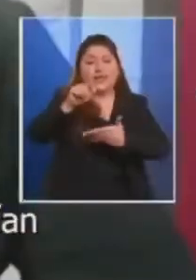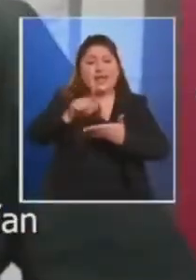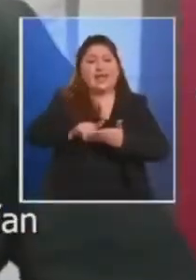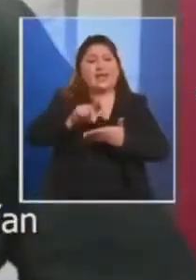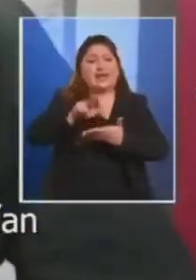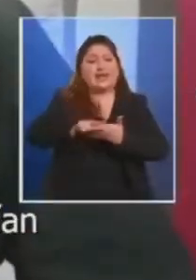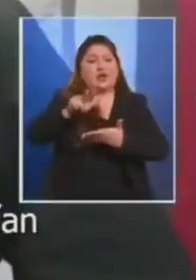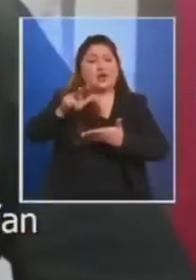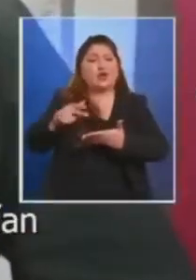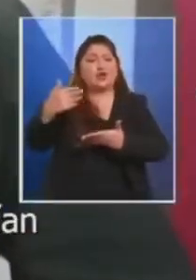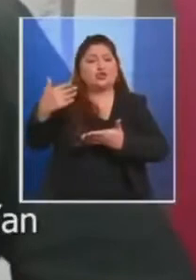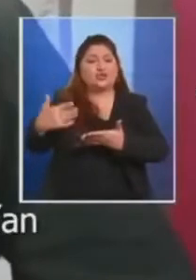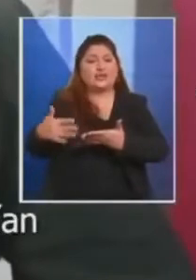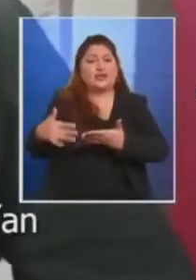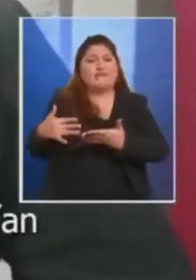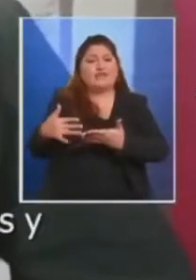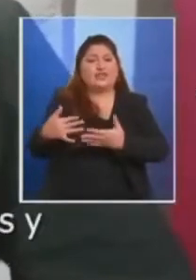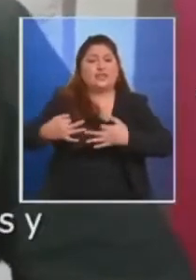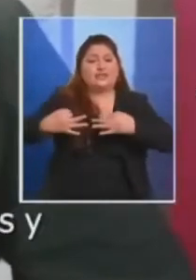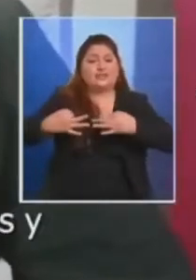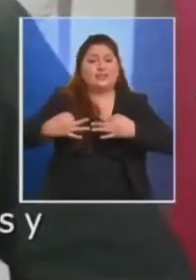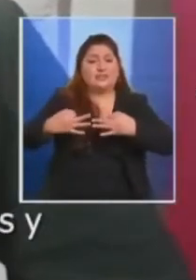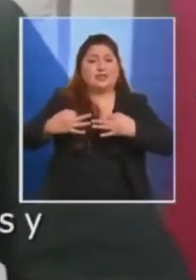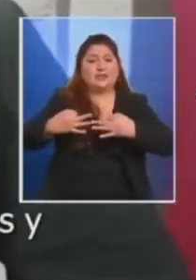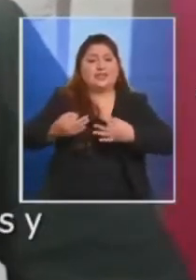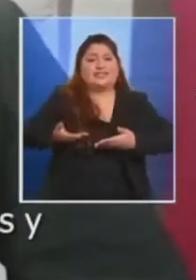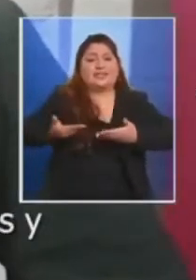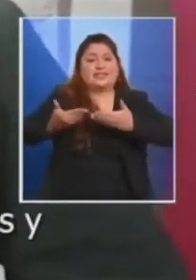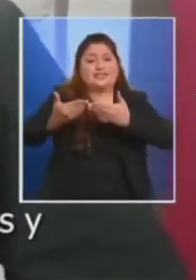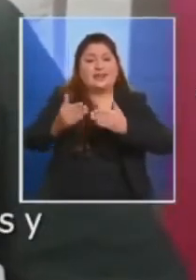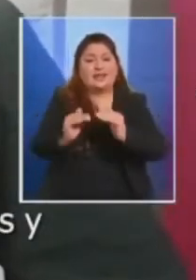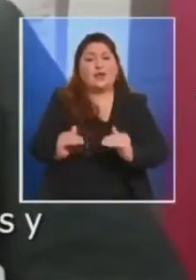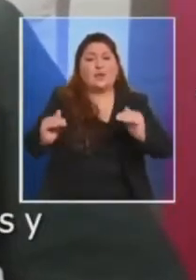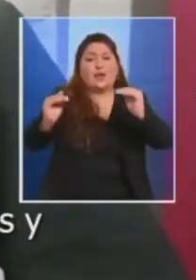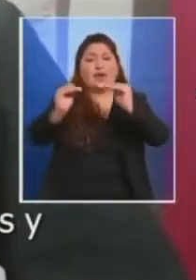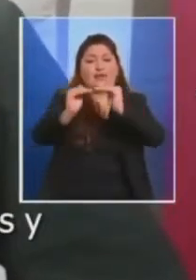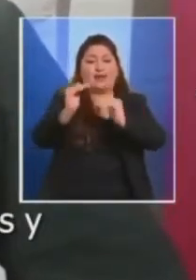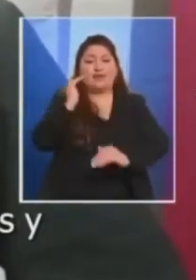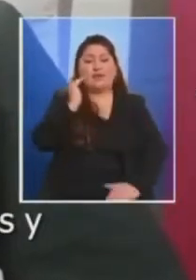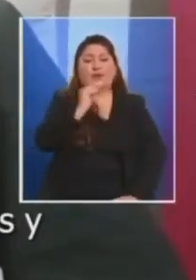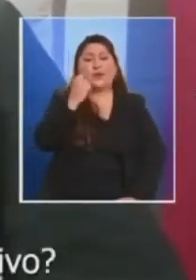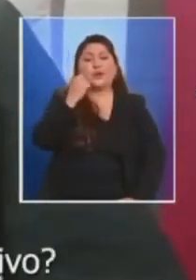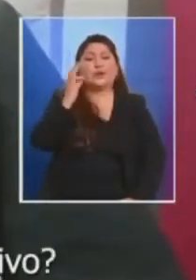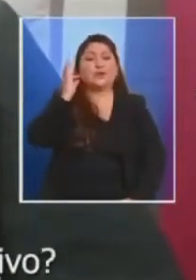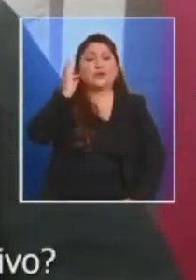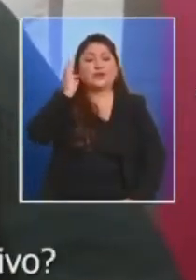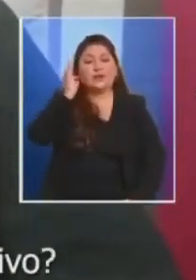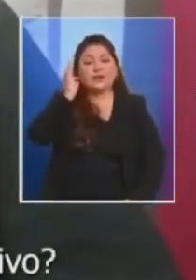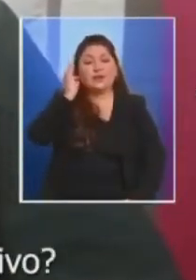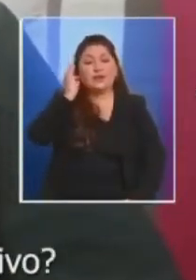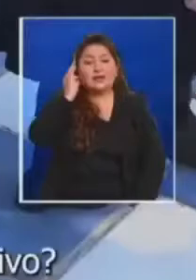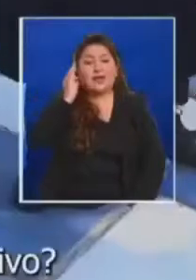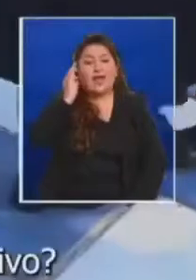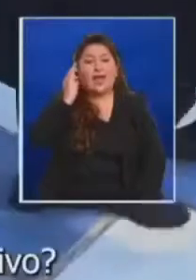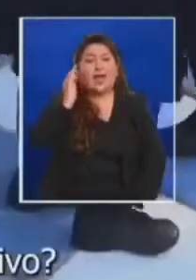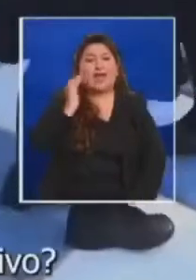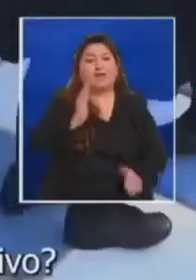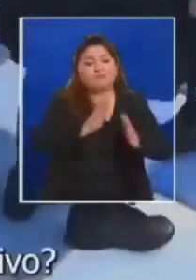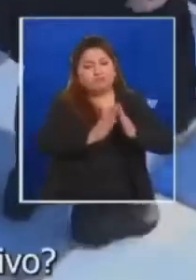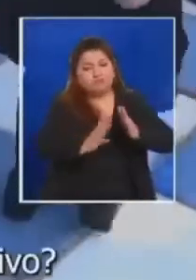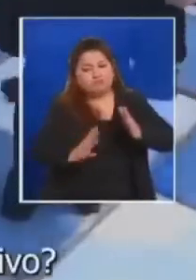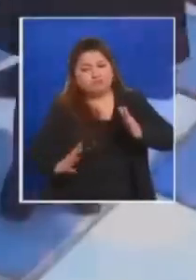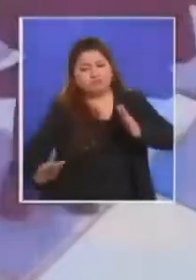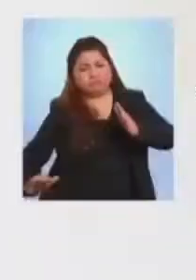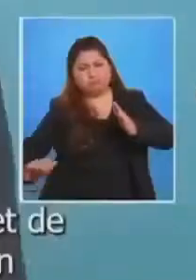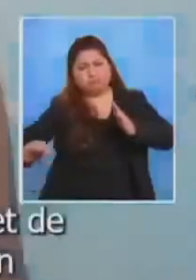mayor énfasis a la educación pública inicial que se entrega en igualdad de condiciones a los niños y niñas en su etapa crucial de crecimiento y